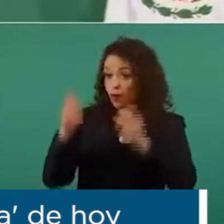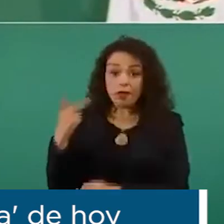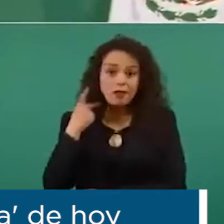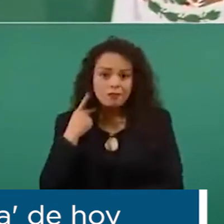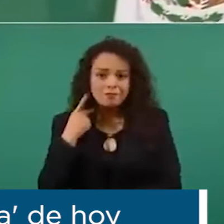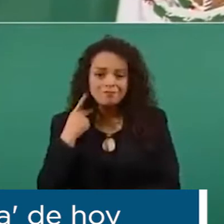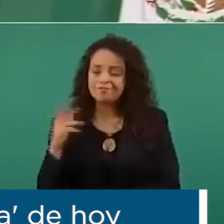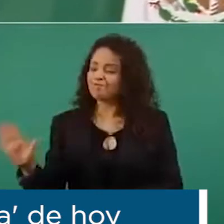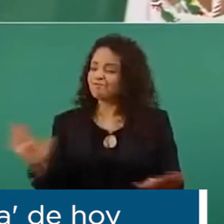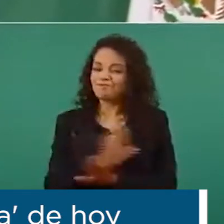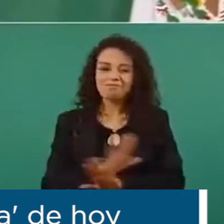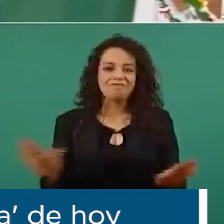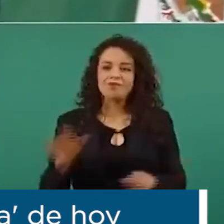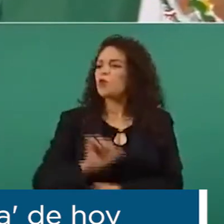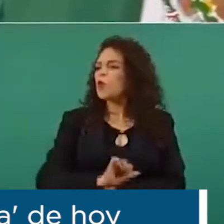Me voy a dedicar a otra cosa.